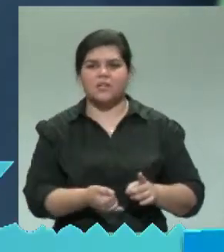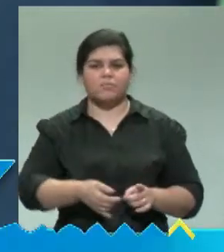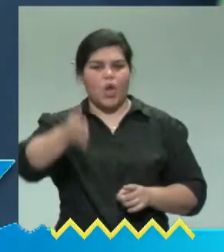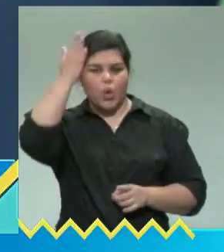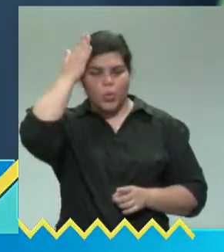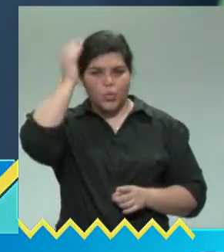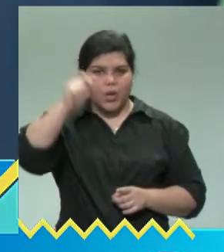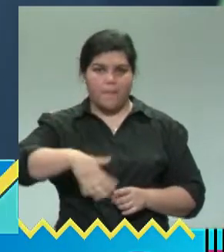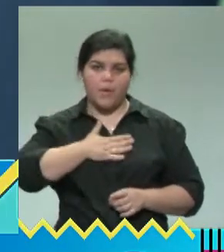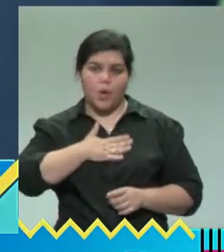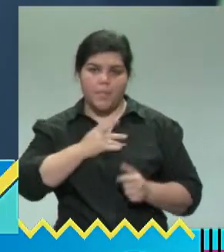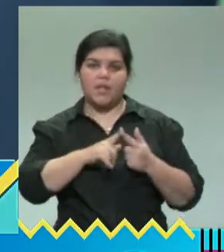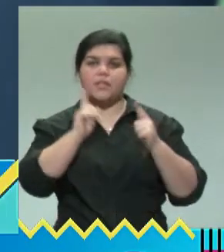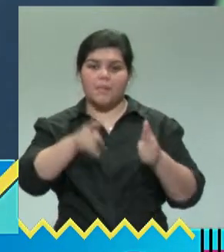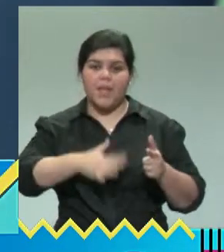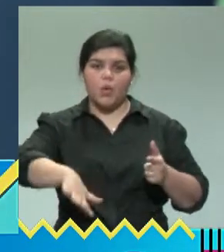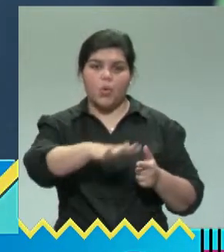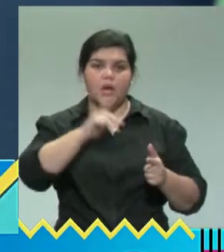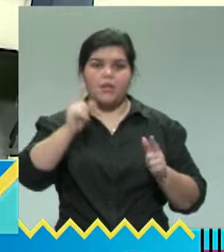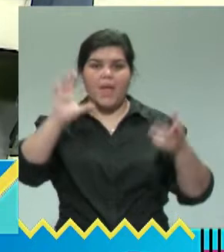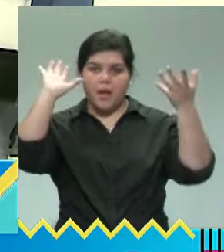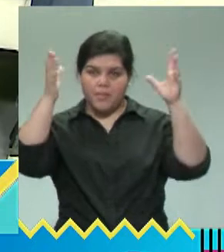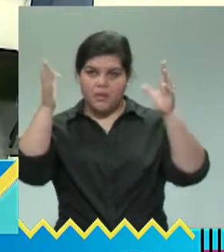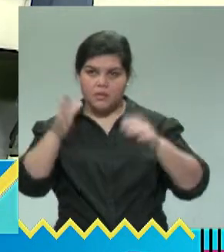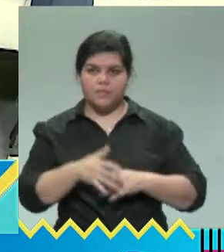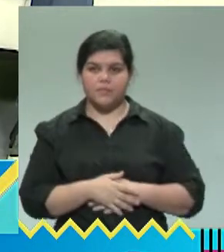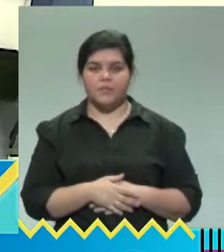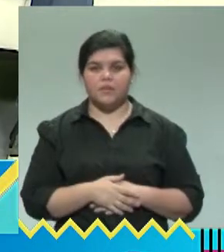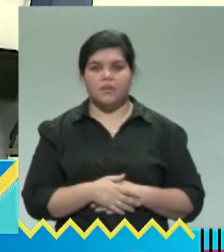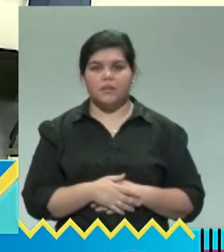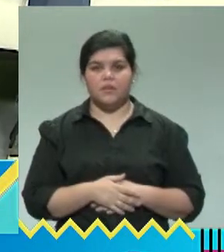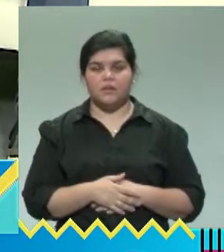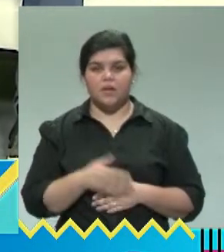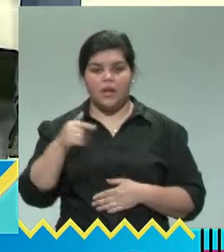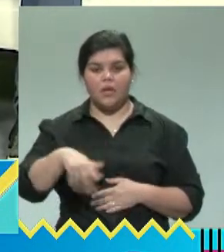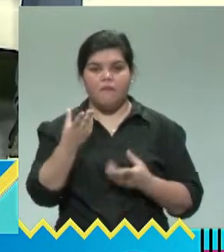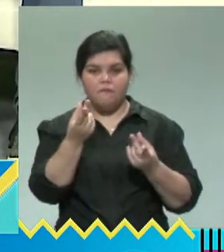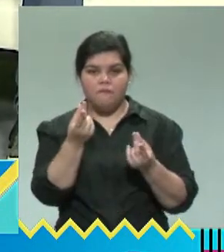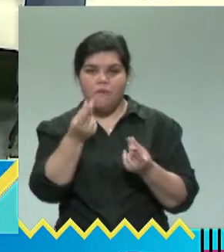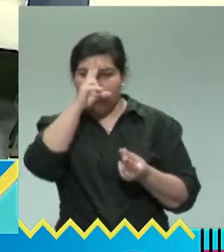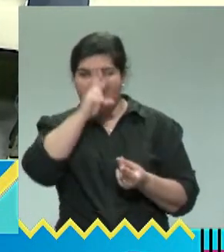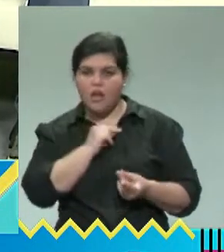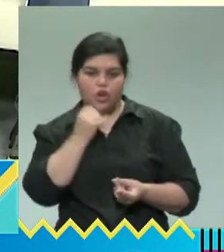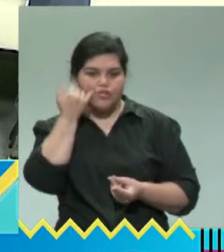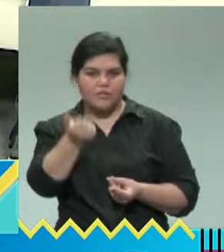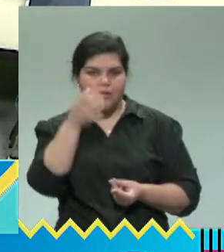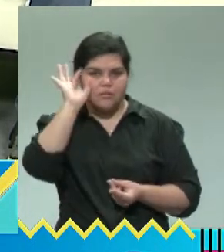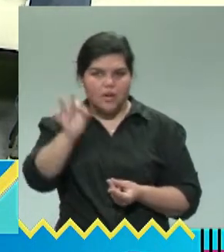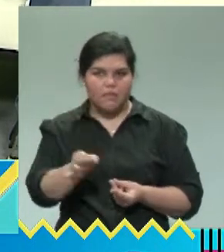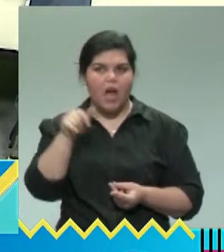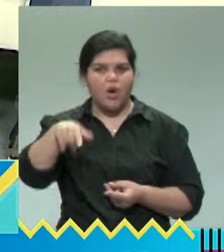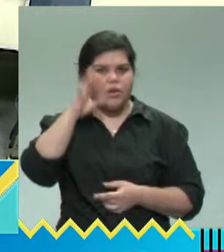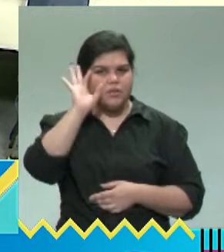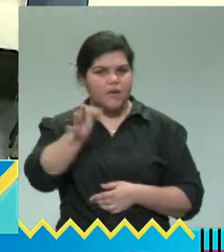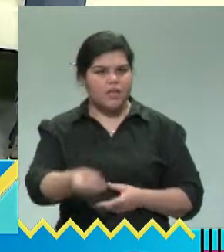valor institucional, pero también para el ambiente, ¿no? Bien, bueno, hemos visto ya la importancia, el valor que tienen. Vamos un poco a ver cuál es el